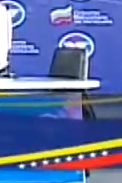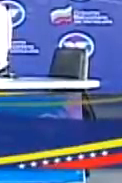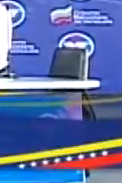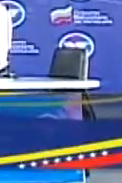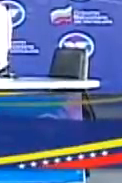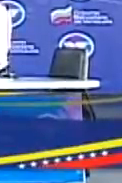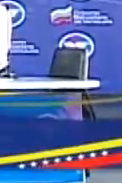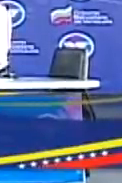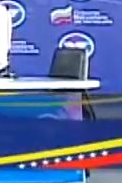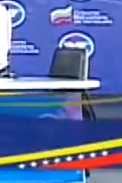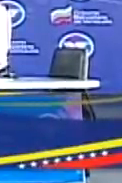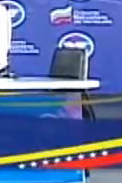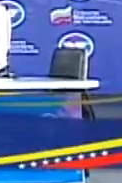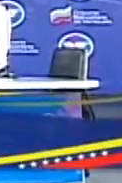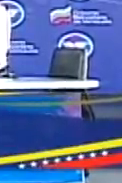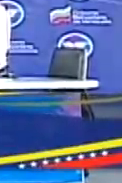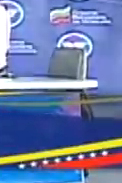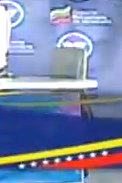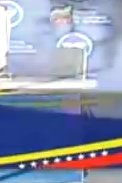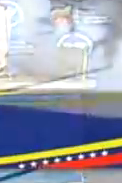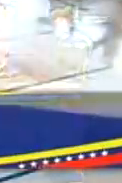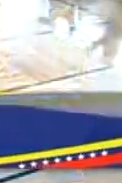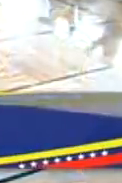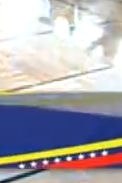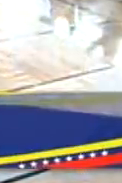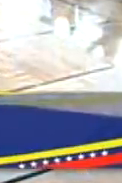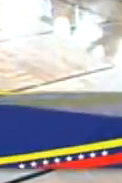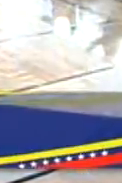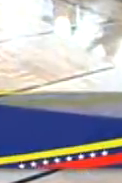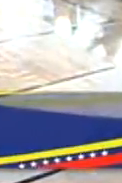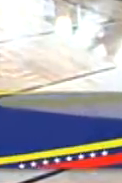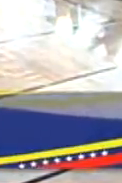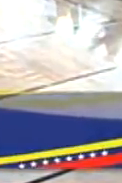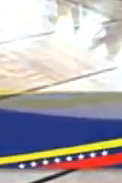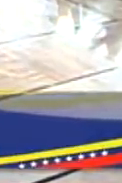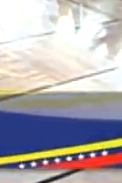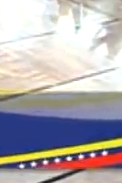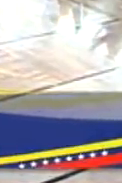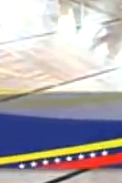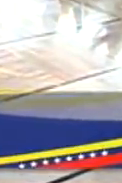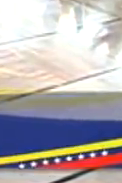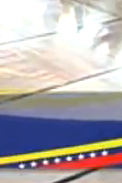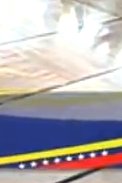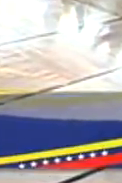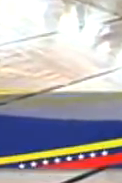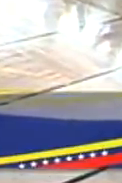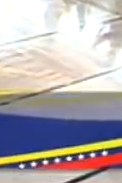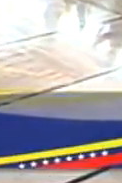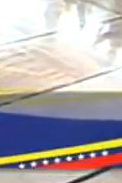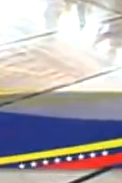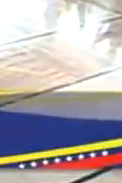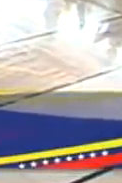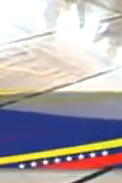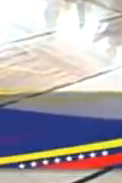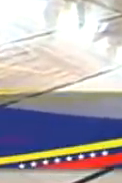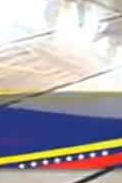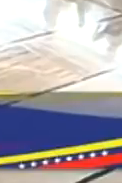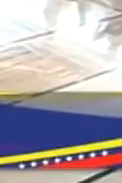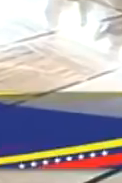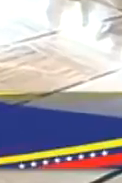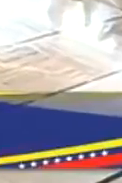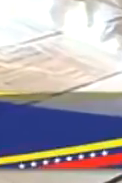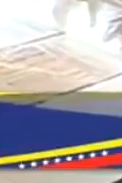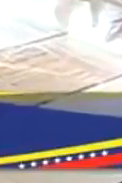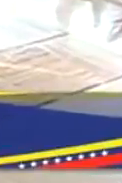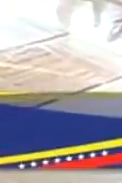R's.net, resistencia, renacimiento y revolucionar en esta nueva época de transición al socialismo para